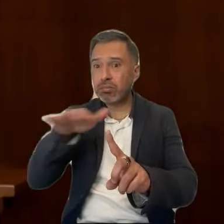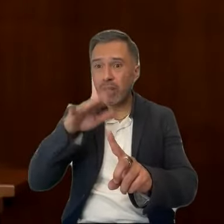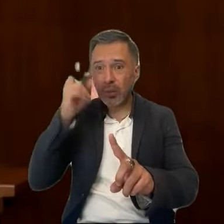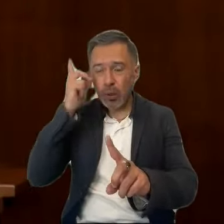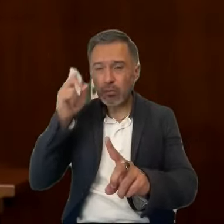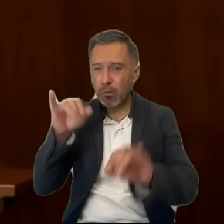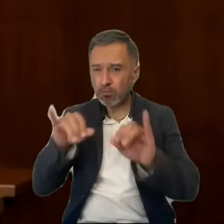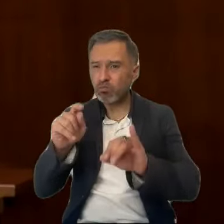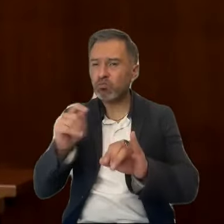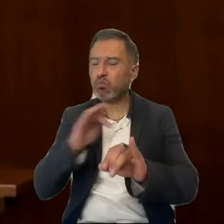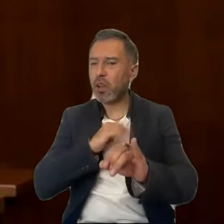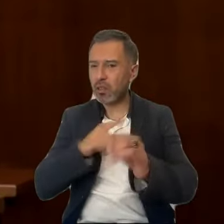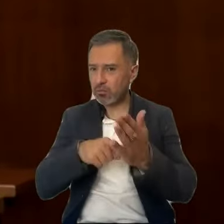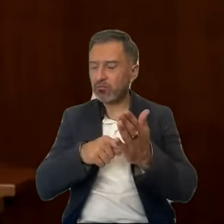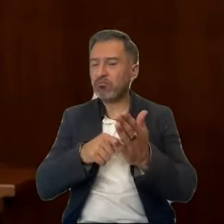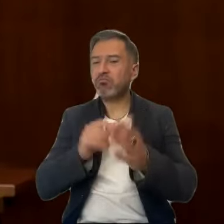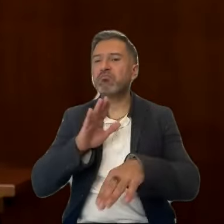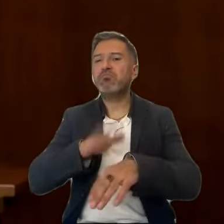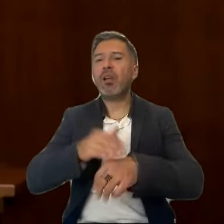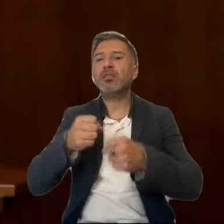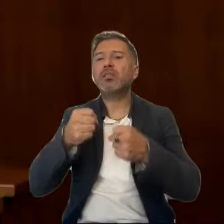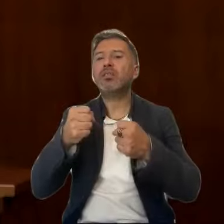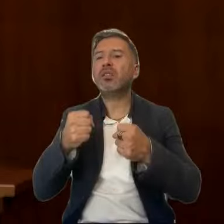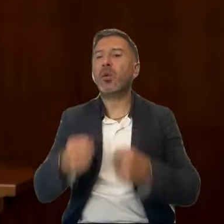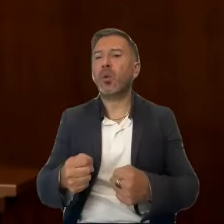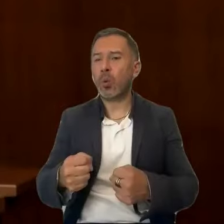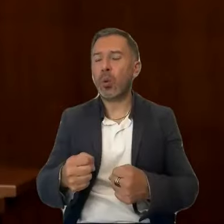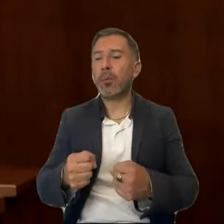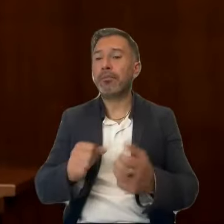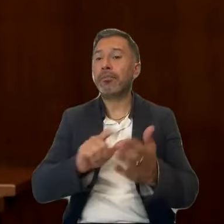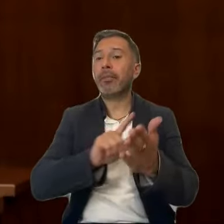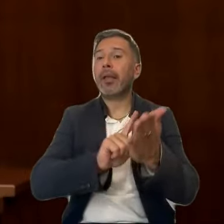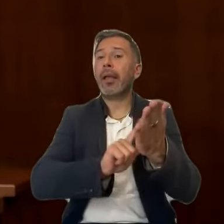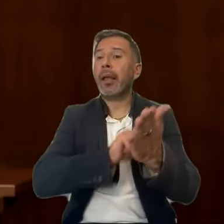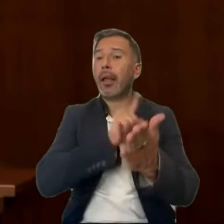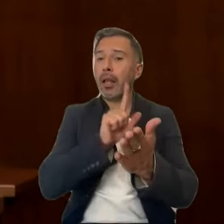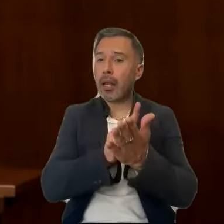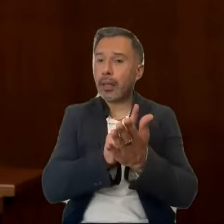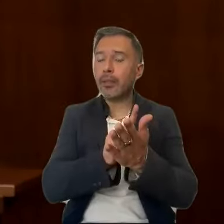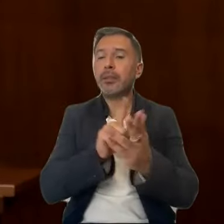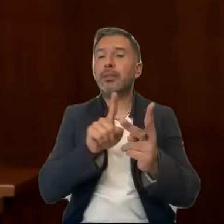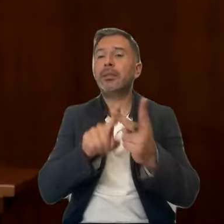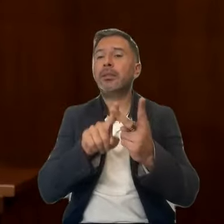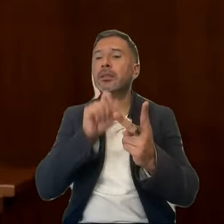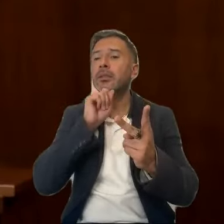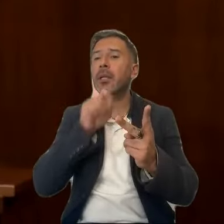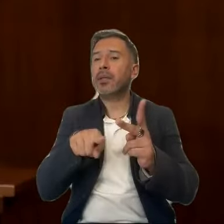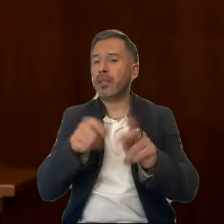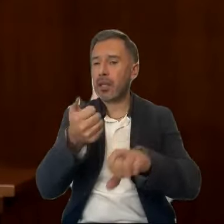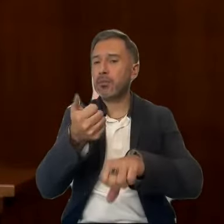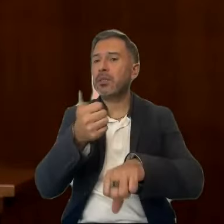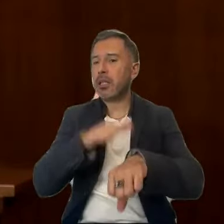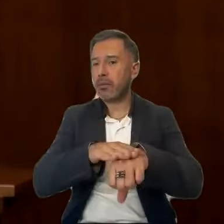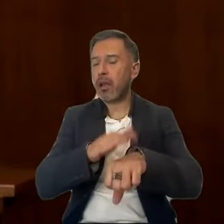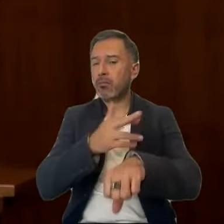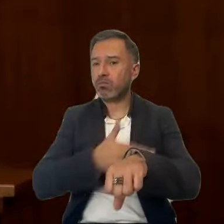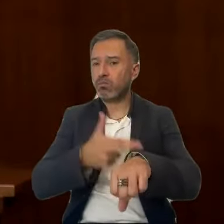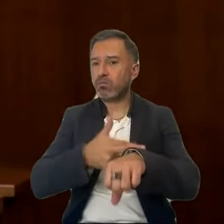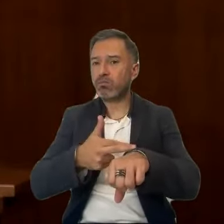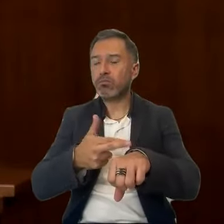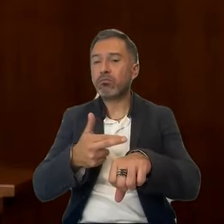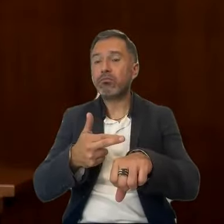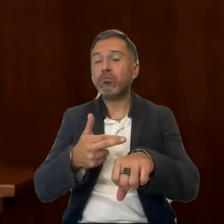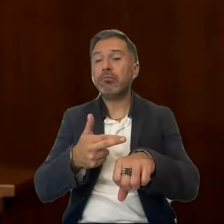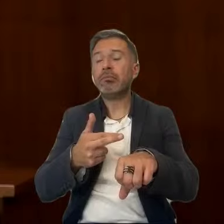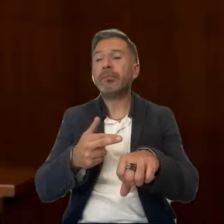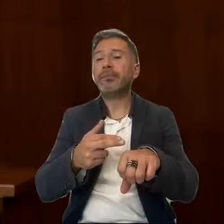dar certidumbre legal y administrativa y evitar situaciones como las que se